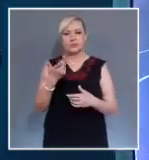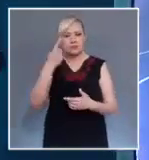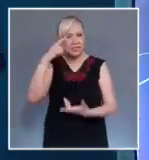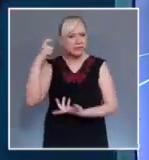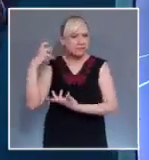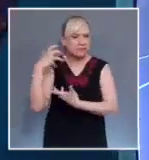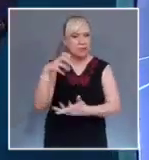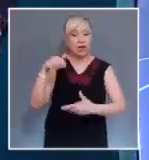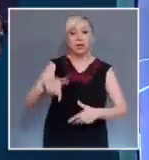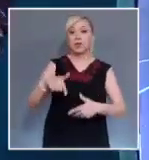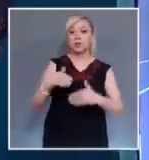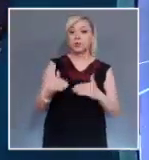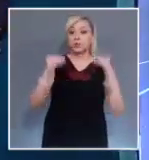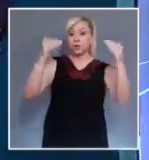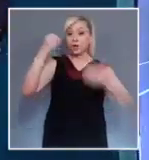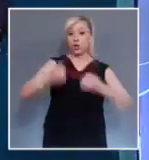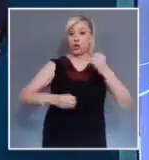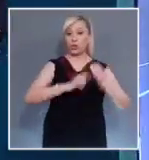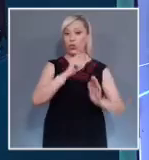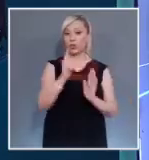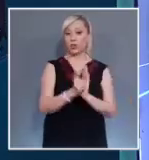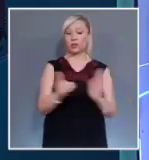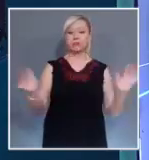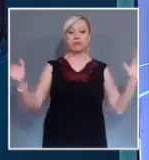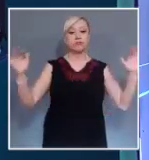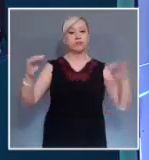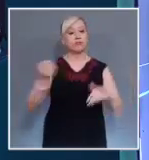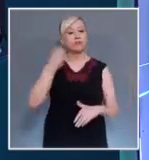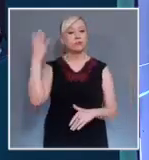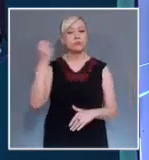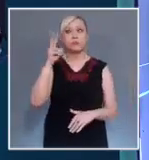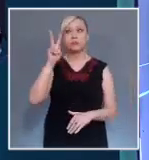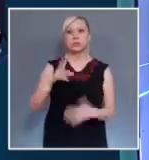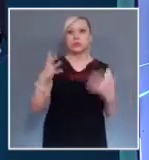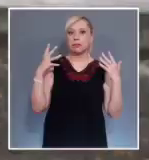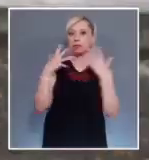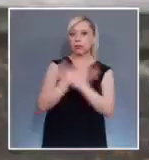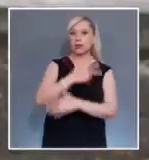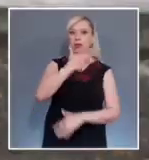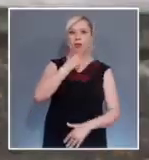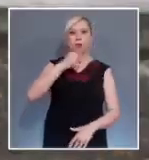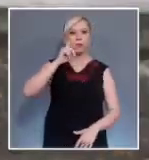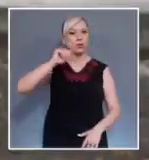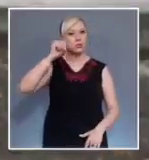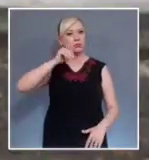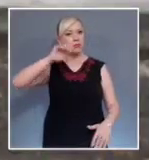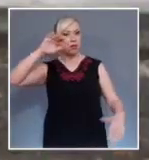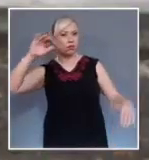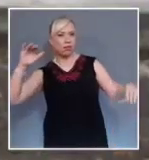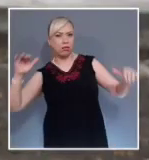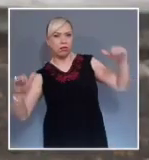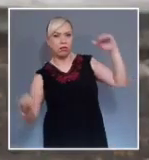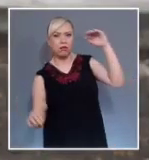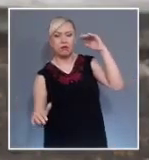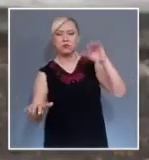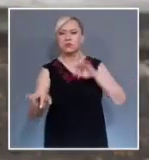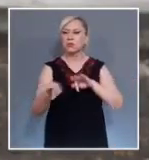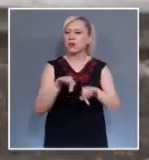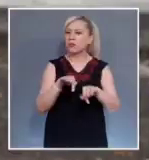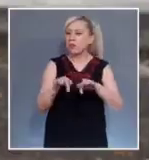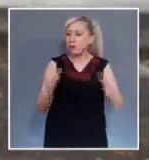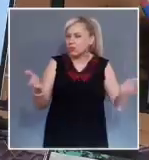desigualdad que prevalece entre hombres y mujeres en el ámbito laboral el acceso de las mujeres